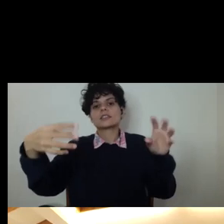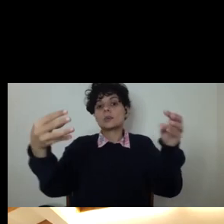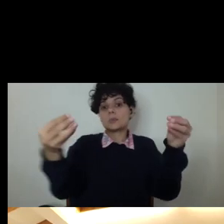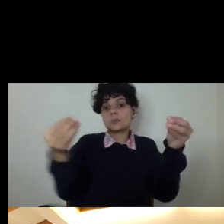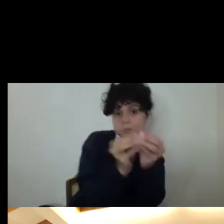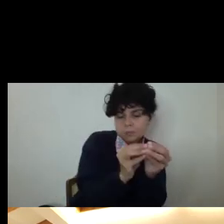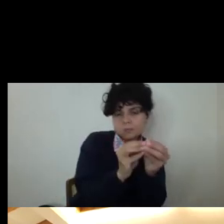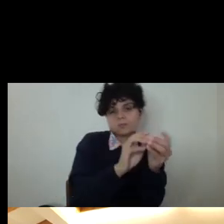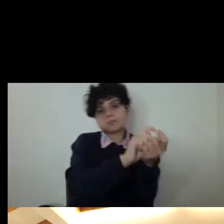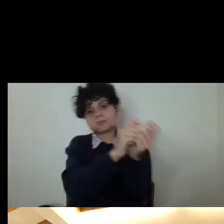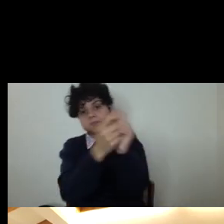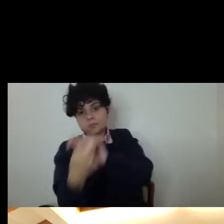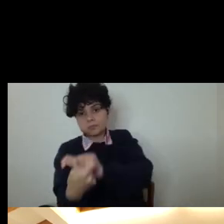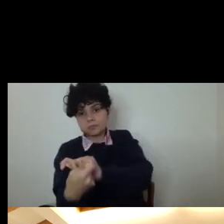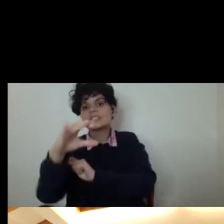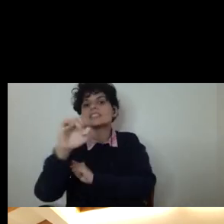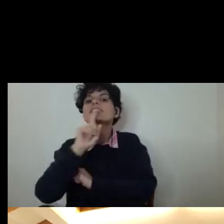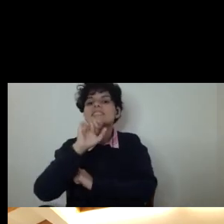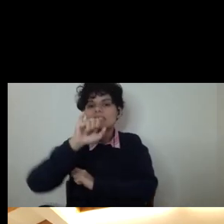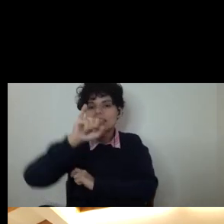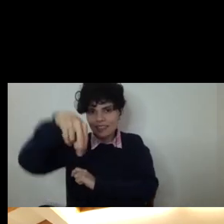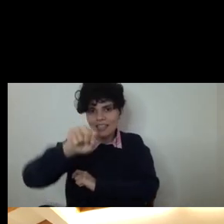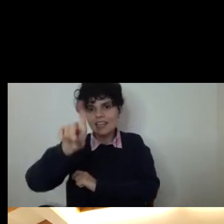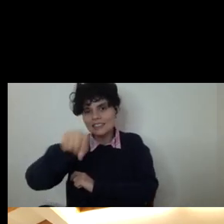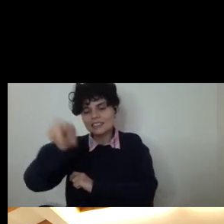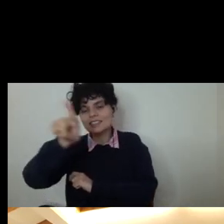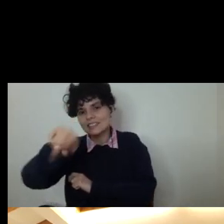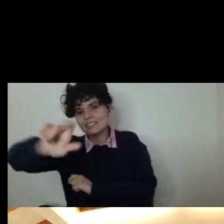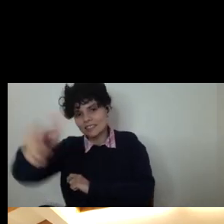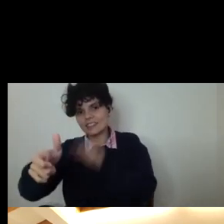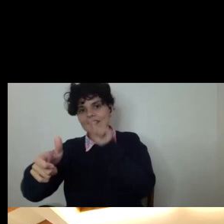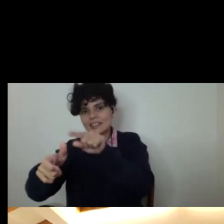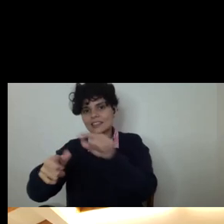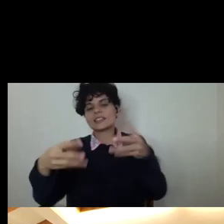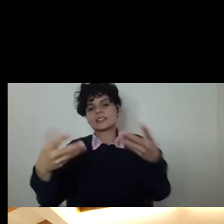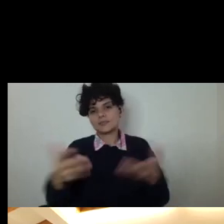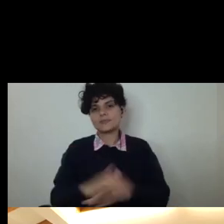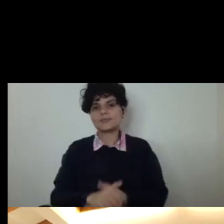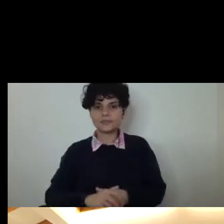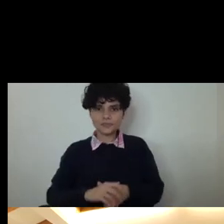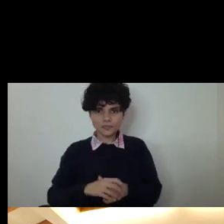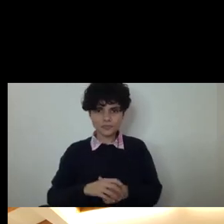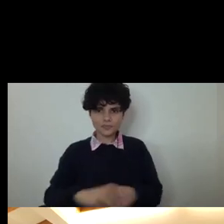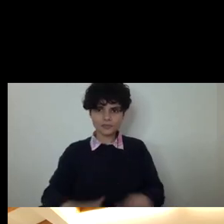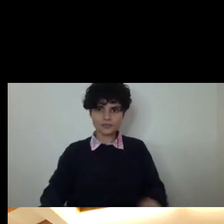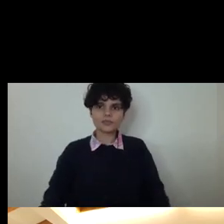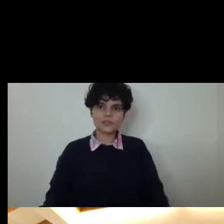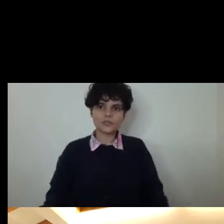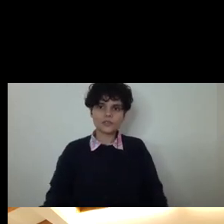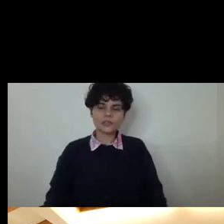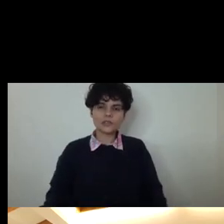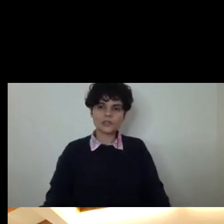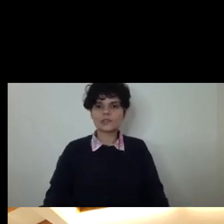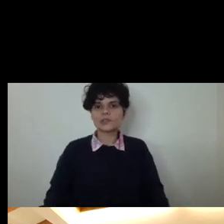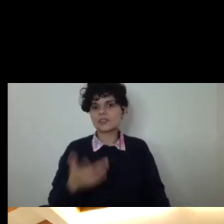forman este aducto que es el canal gluteatinilado. Pero por razones de tiempo